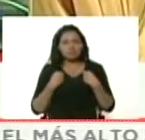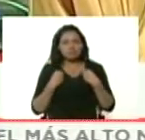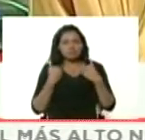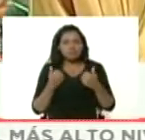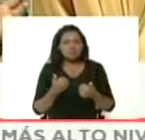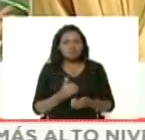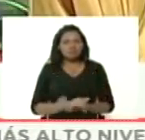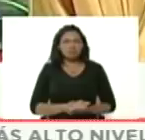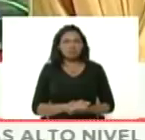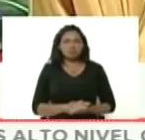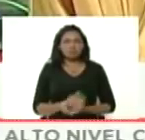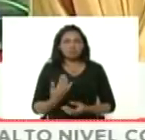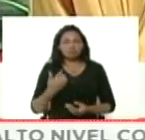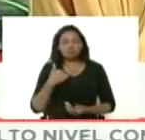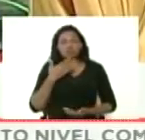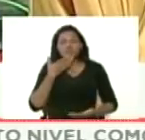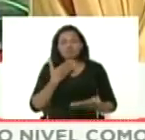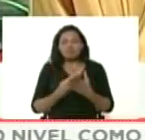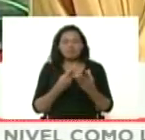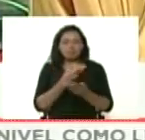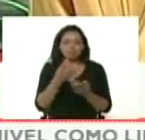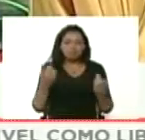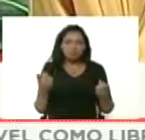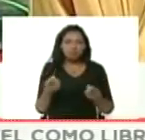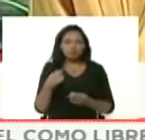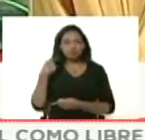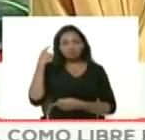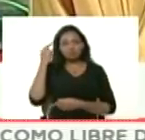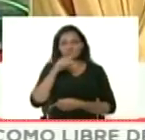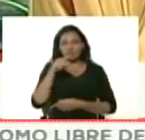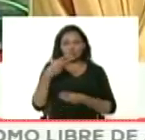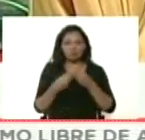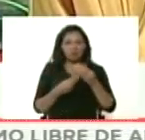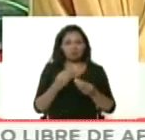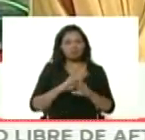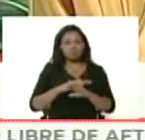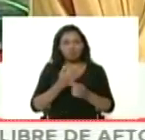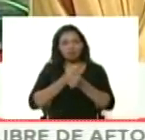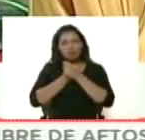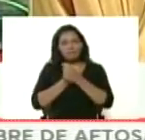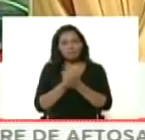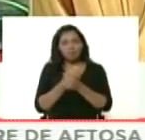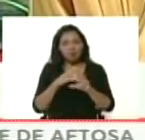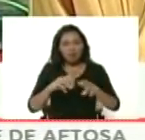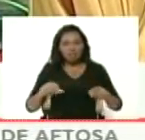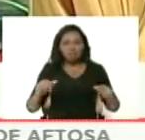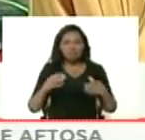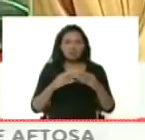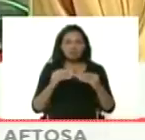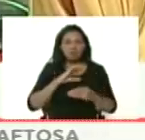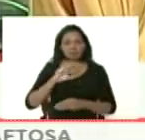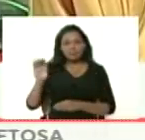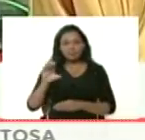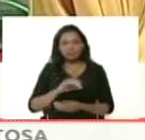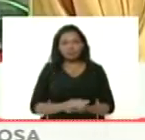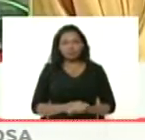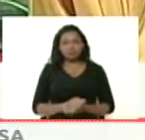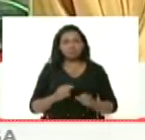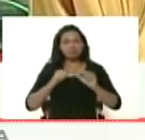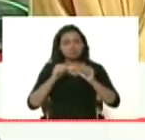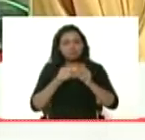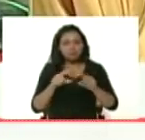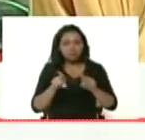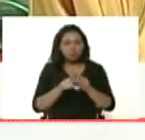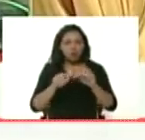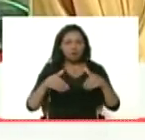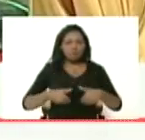que yo les agradezco a ustedes. Sé que todo lo hacen por amor a la tierra, al país. Continúen con su